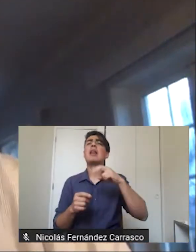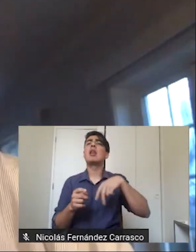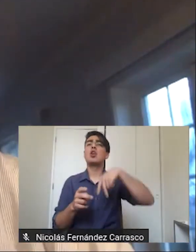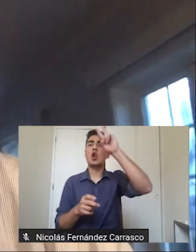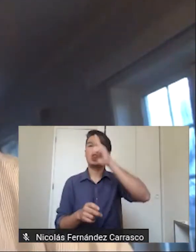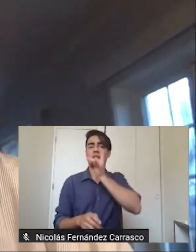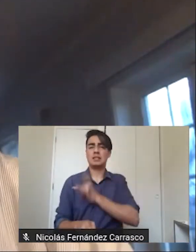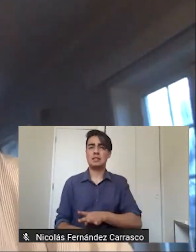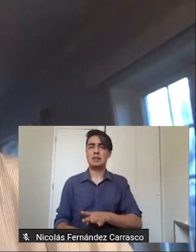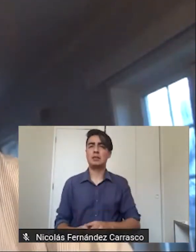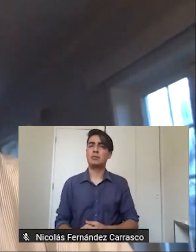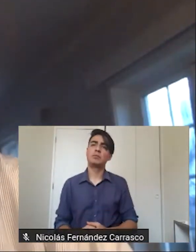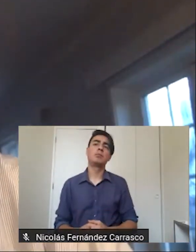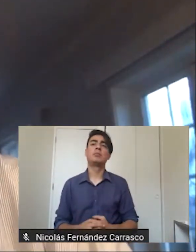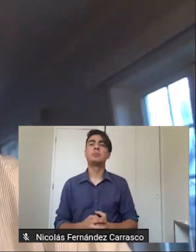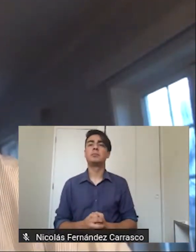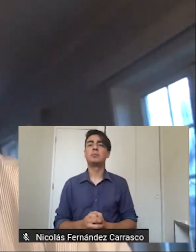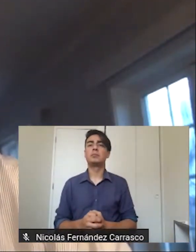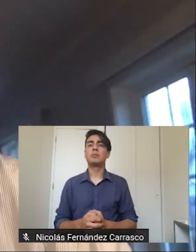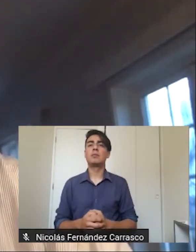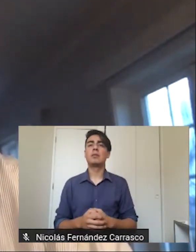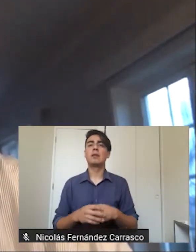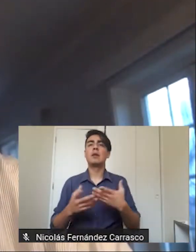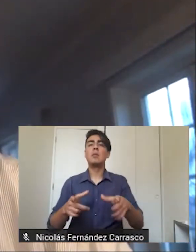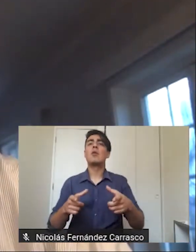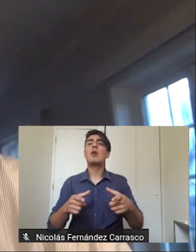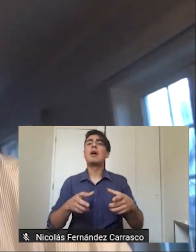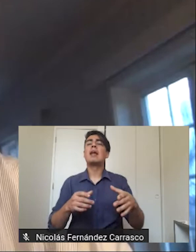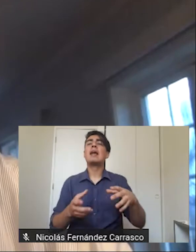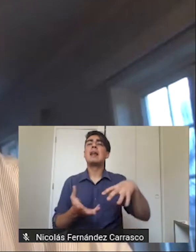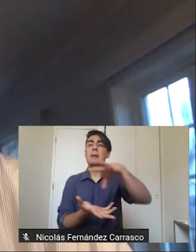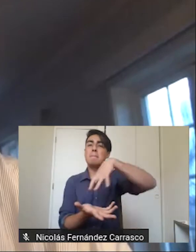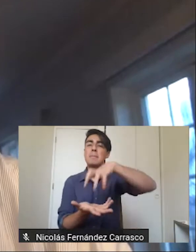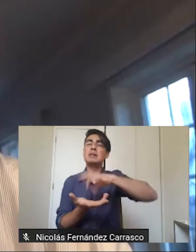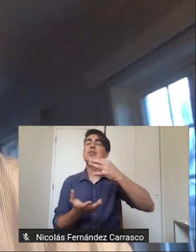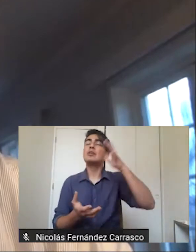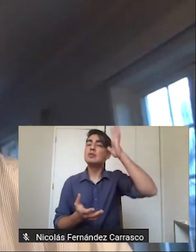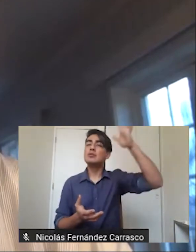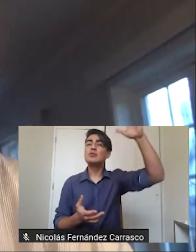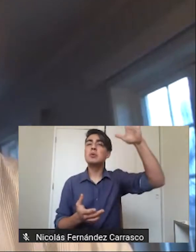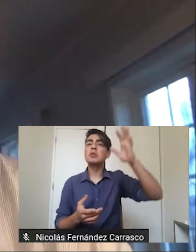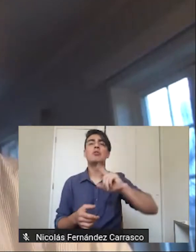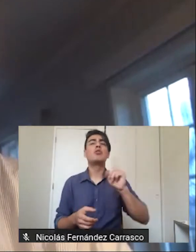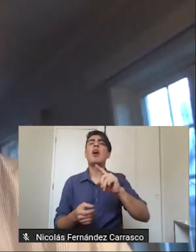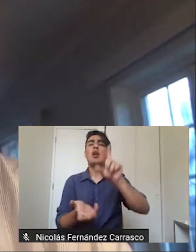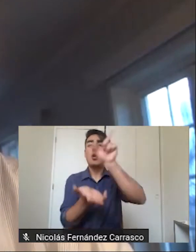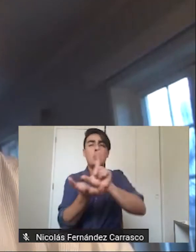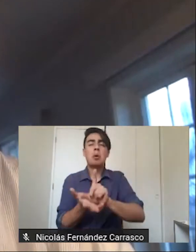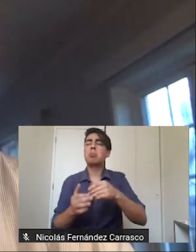Chile. El espacio de los sueños no tiene lugar y se puede hacer en cualquier lugar.